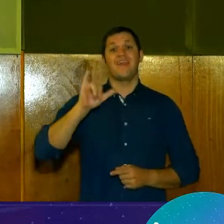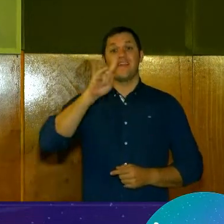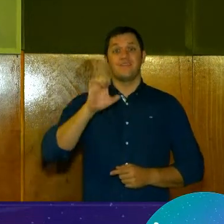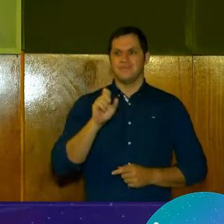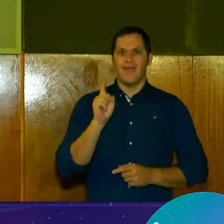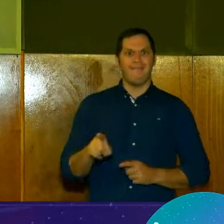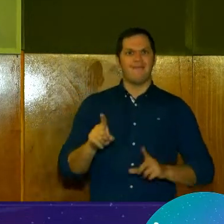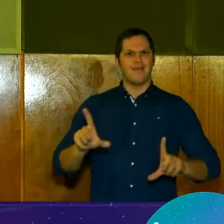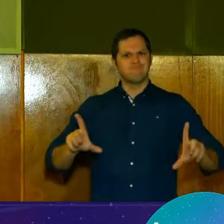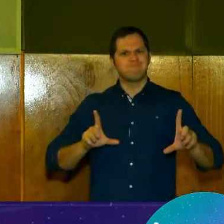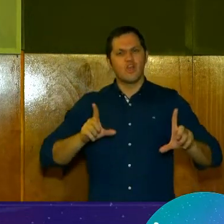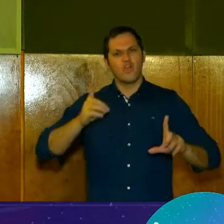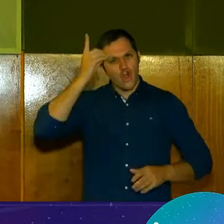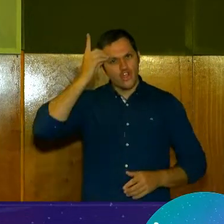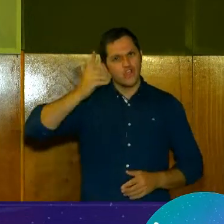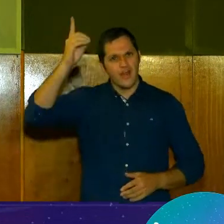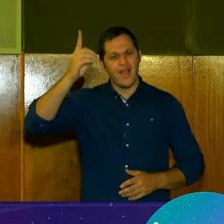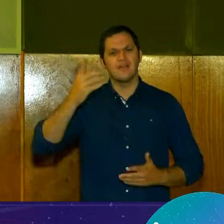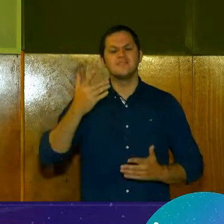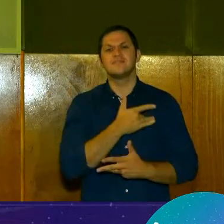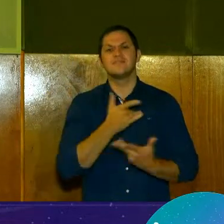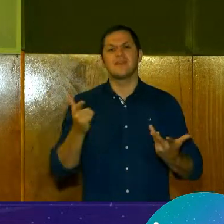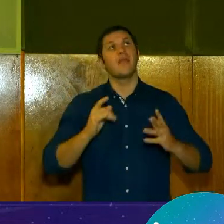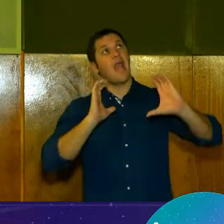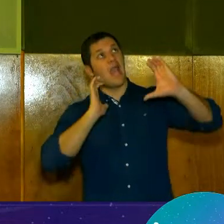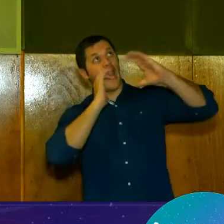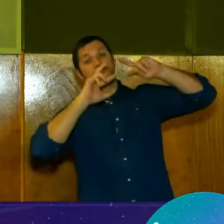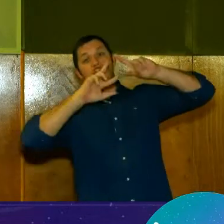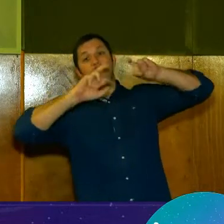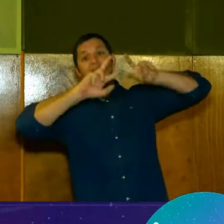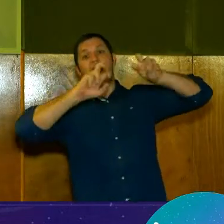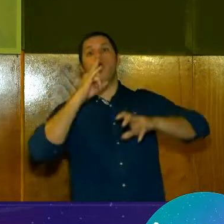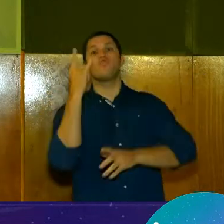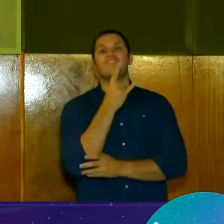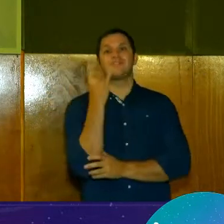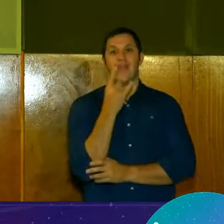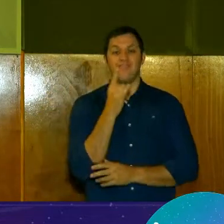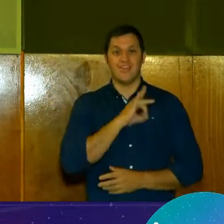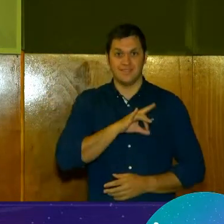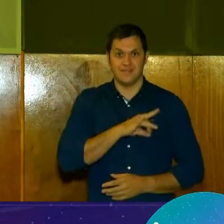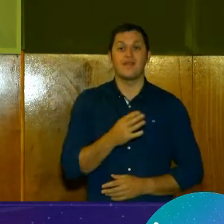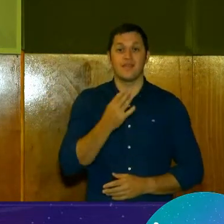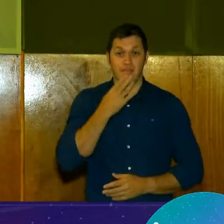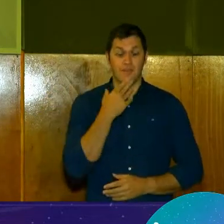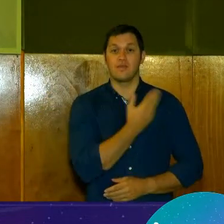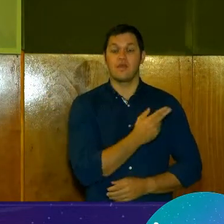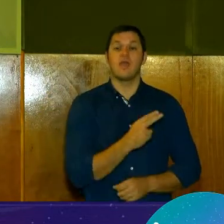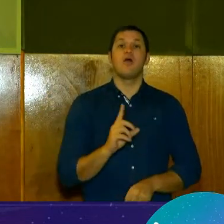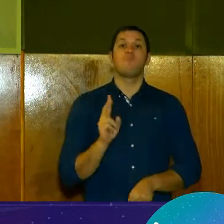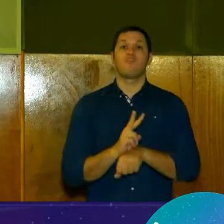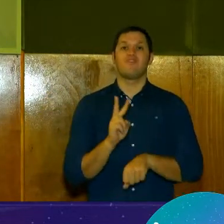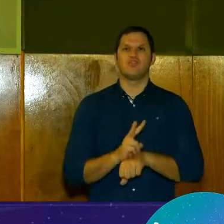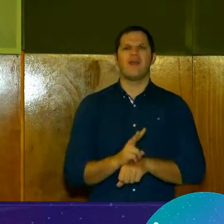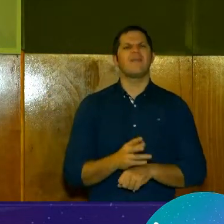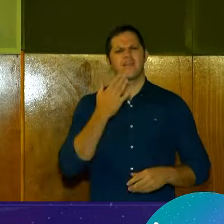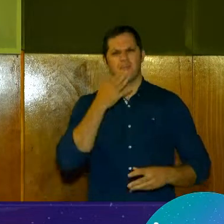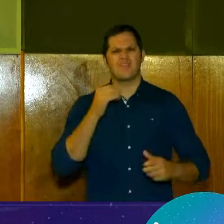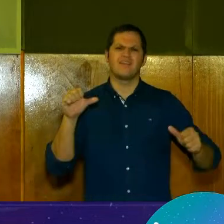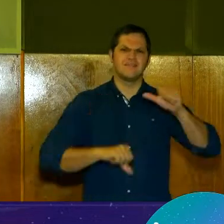urgente un cambio profundo en nosotros puesto que quiero agradecer en especial a elise ya es